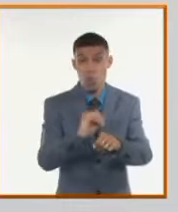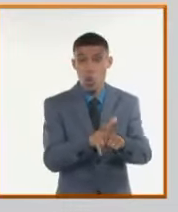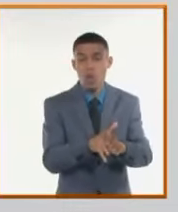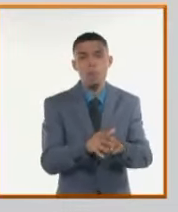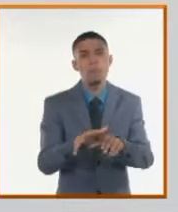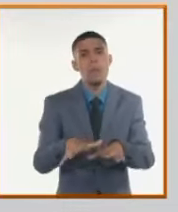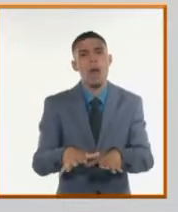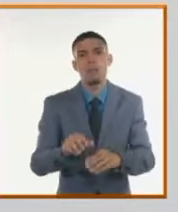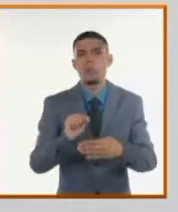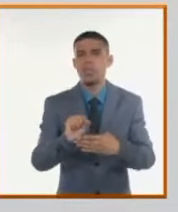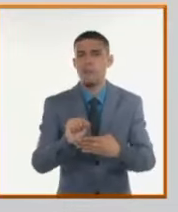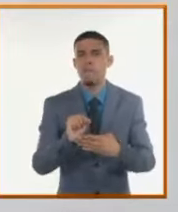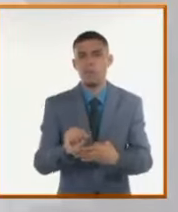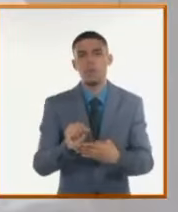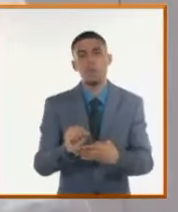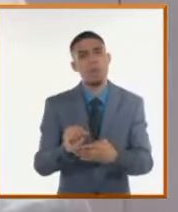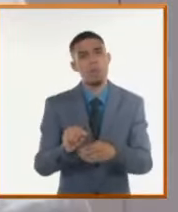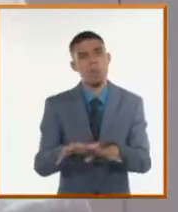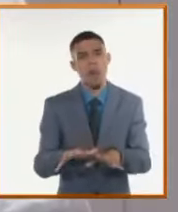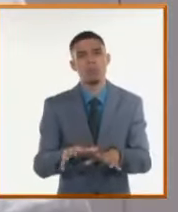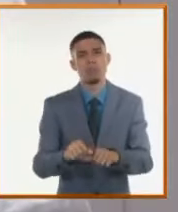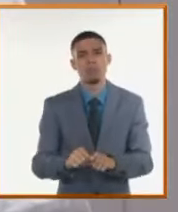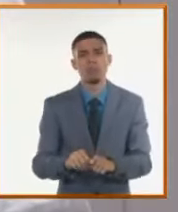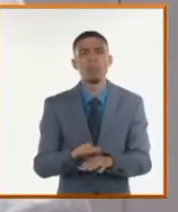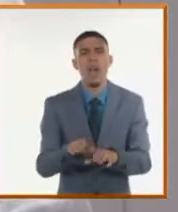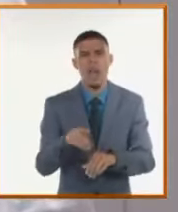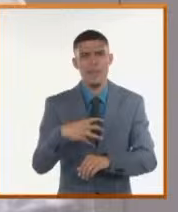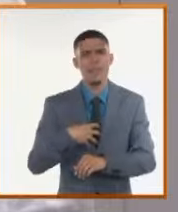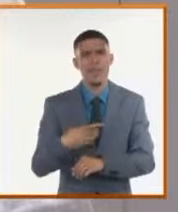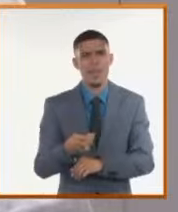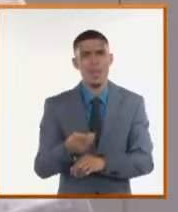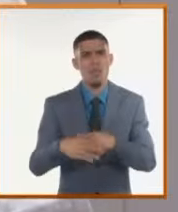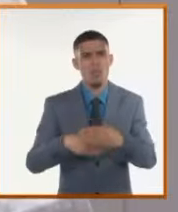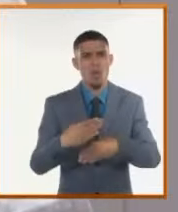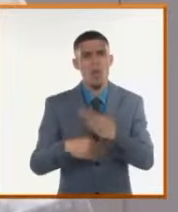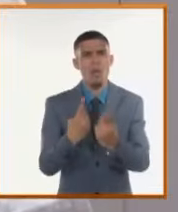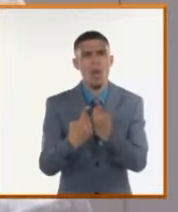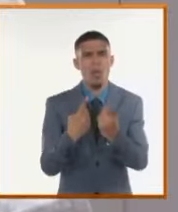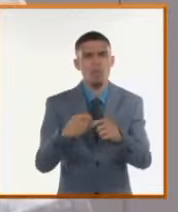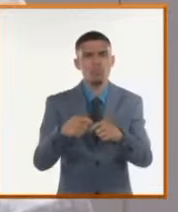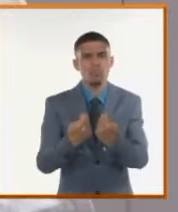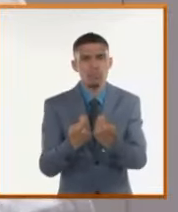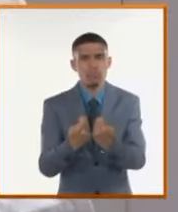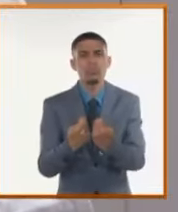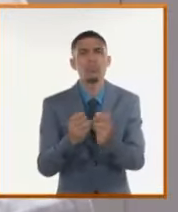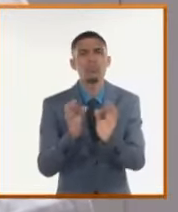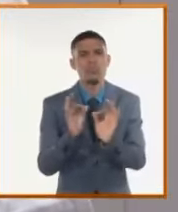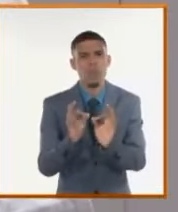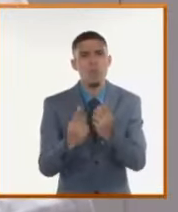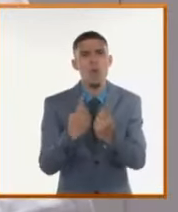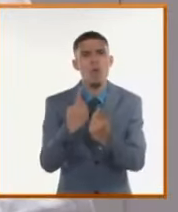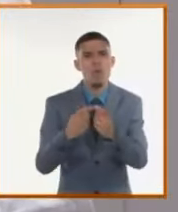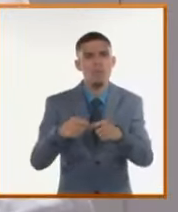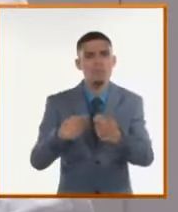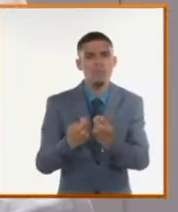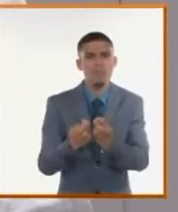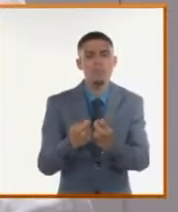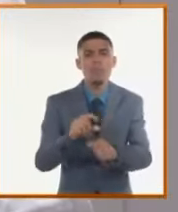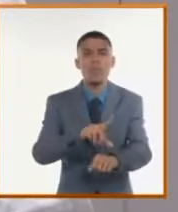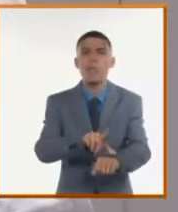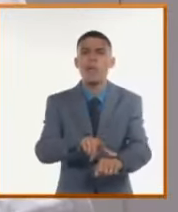covid-19 y ya venía presentando serios problemas en su en su oferta o sea habían